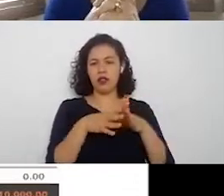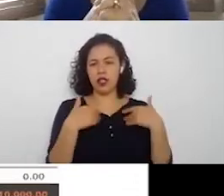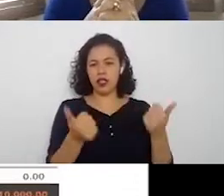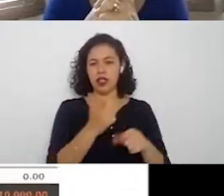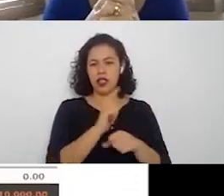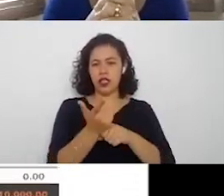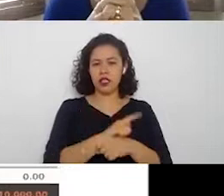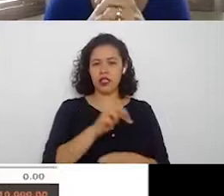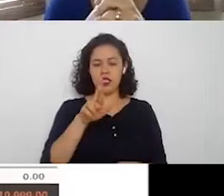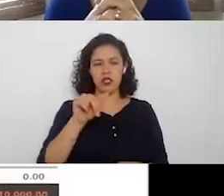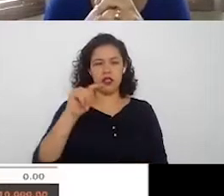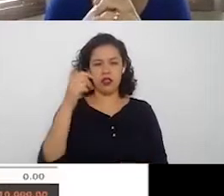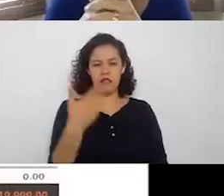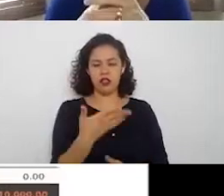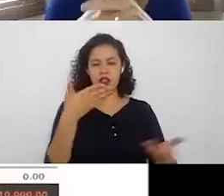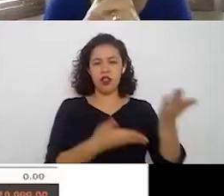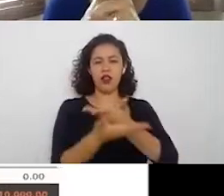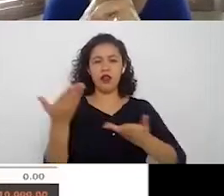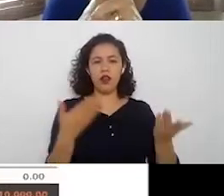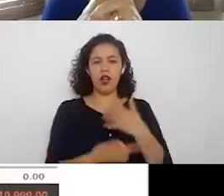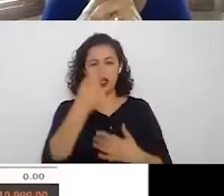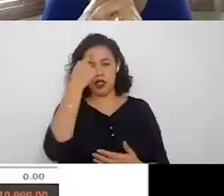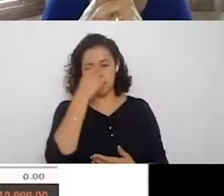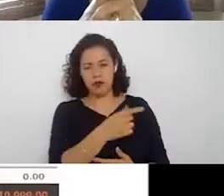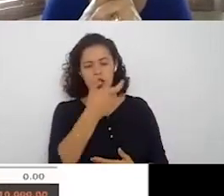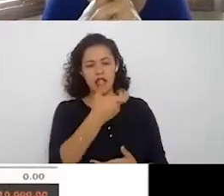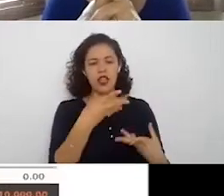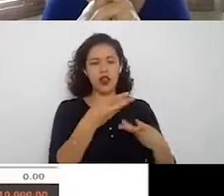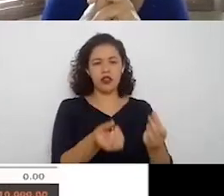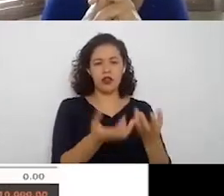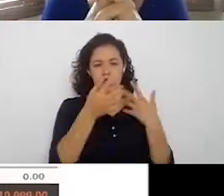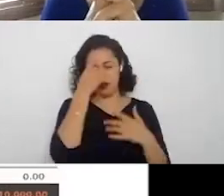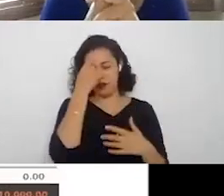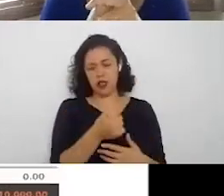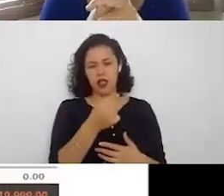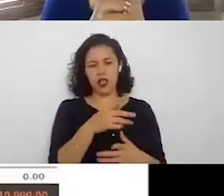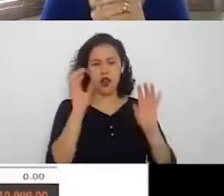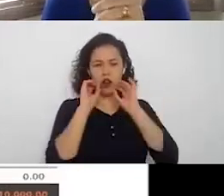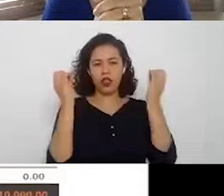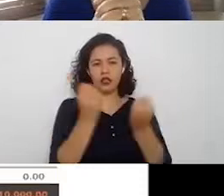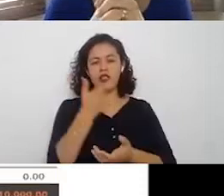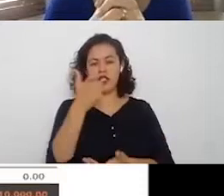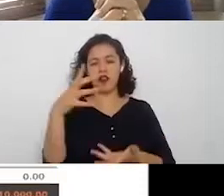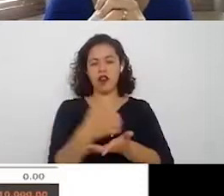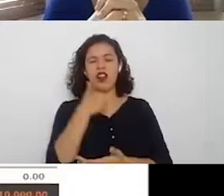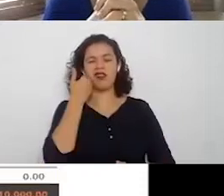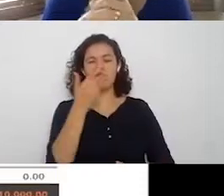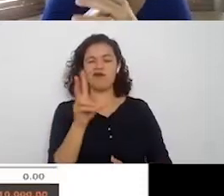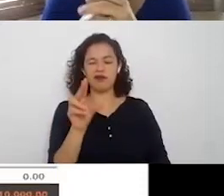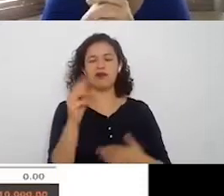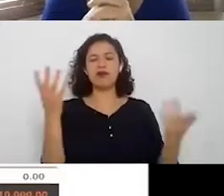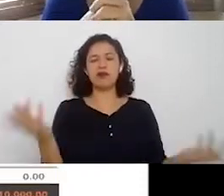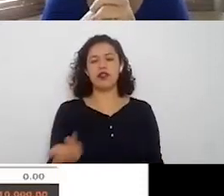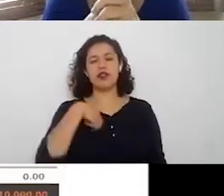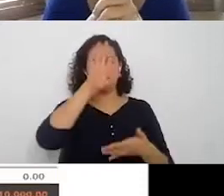les compartió este presupuesto para organizaciones sin fines de lucro que identificamos en un Excel,